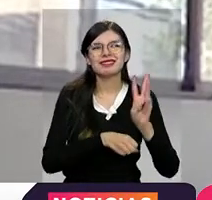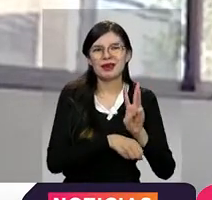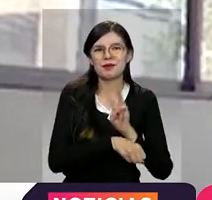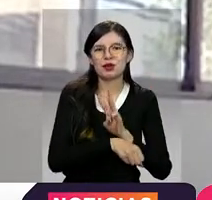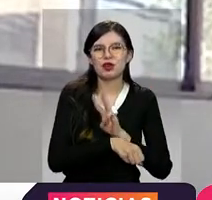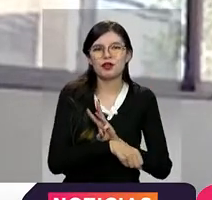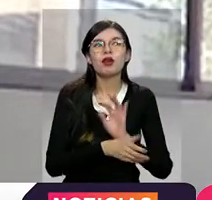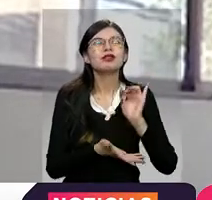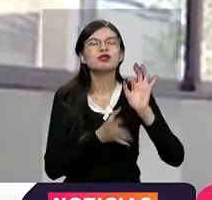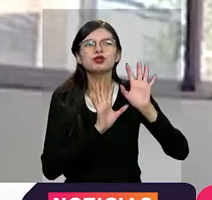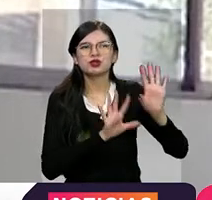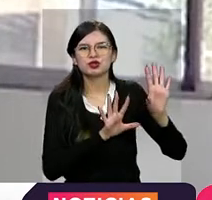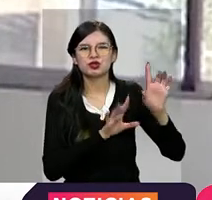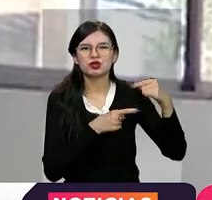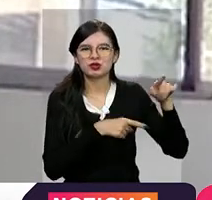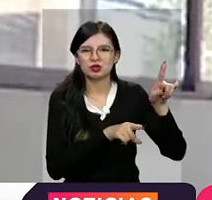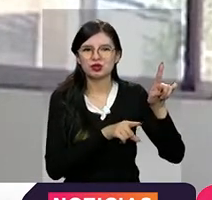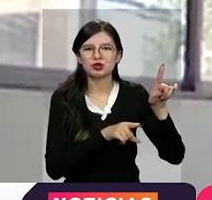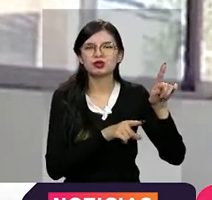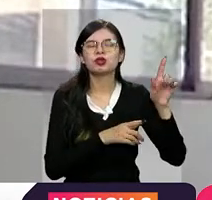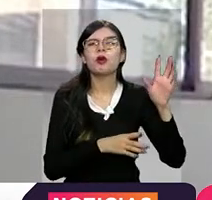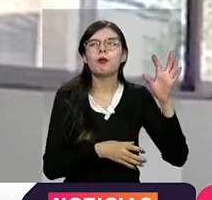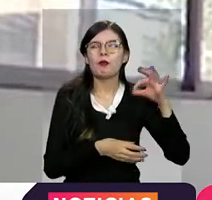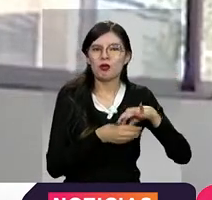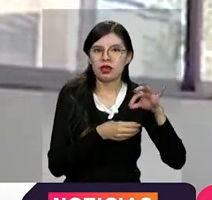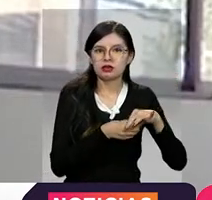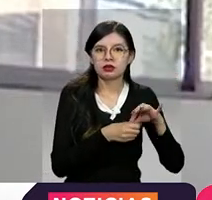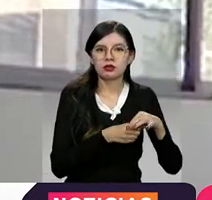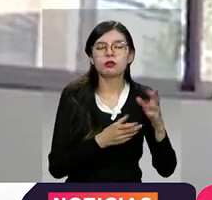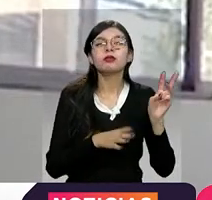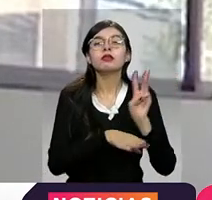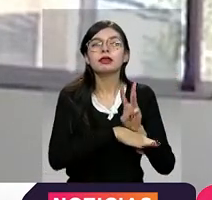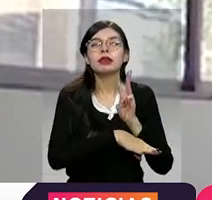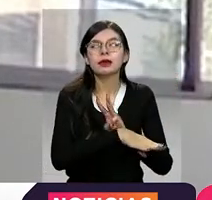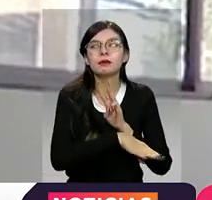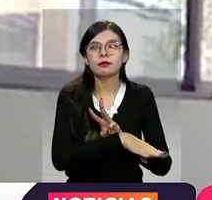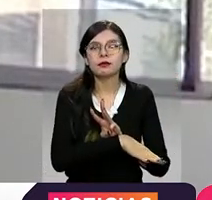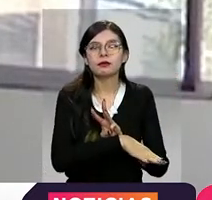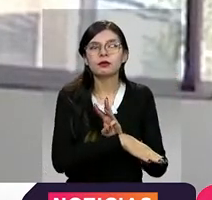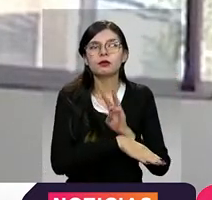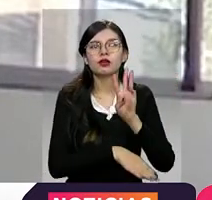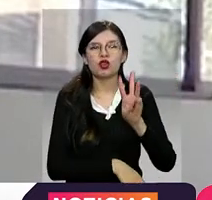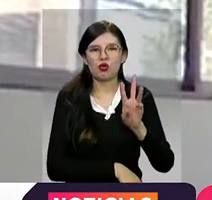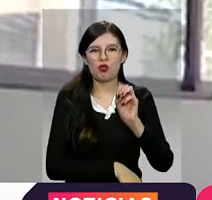estos galardones hasta el día 26 de julio. La página web es